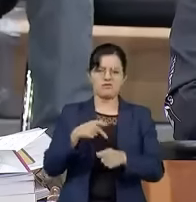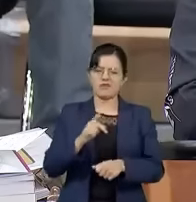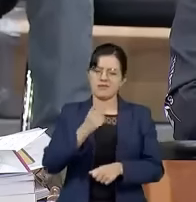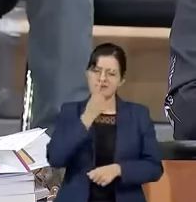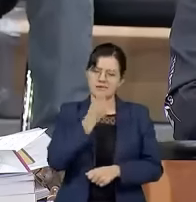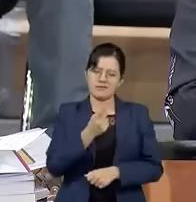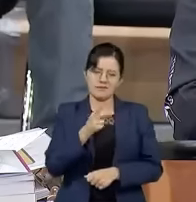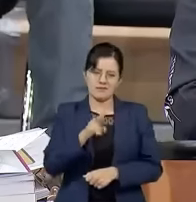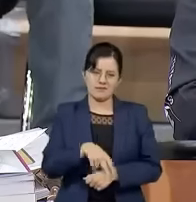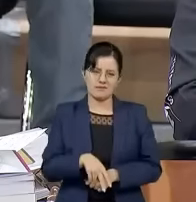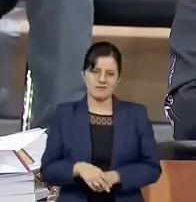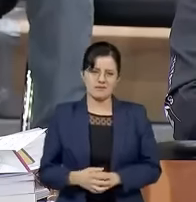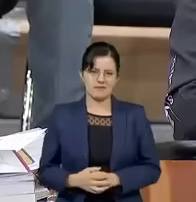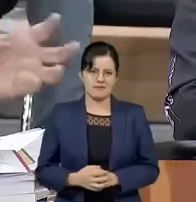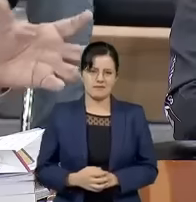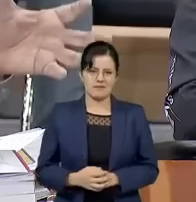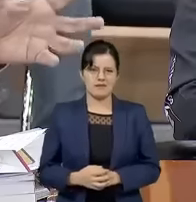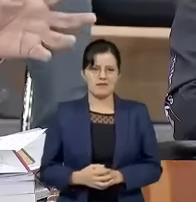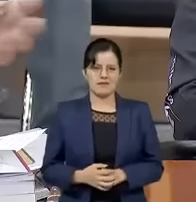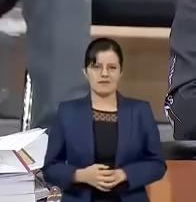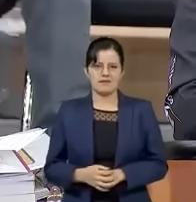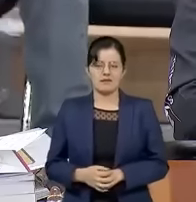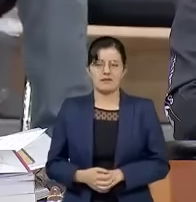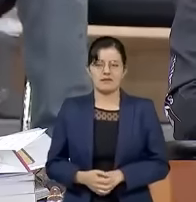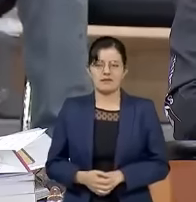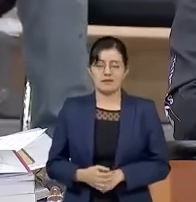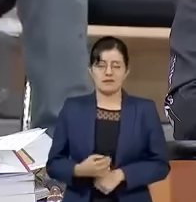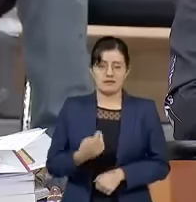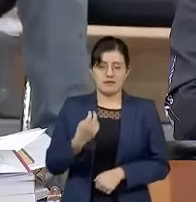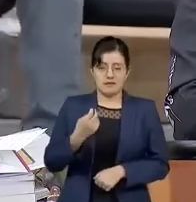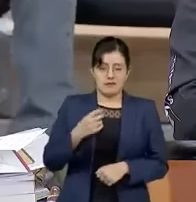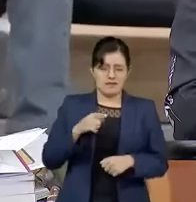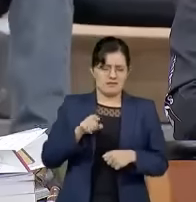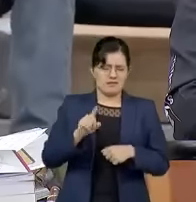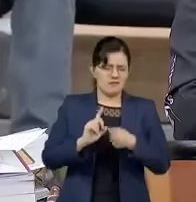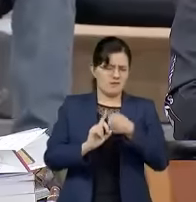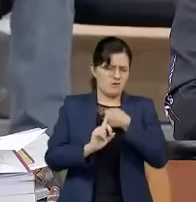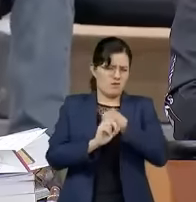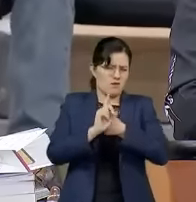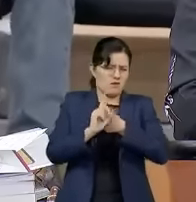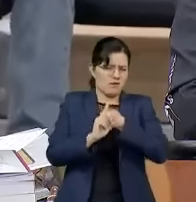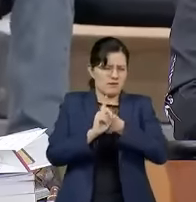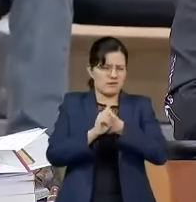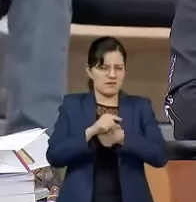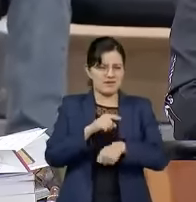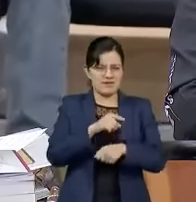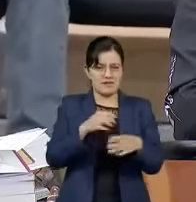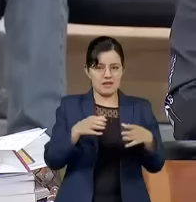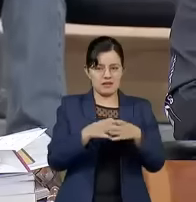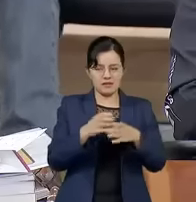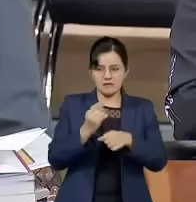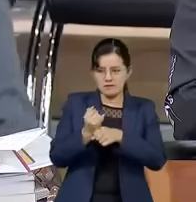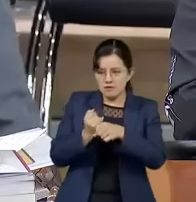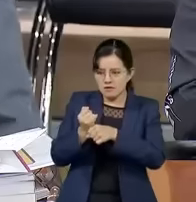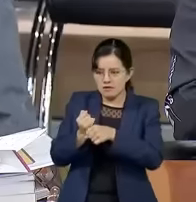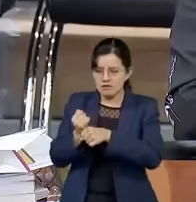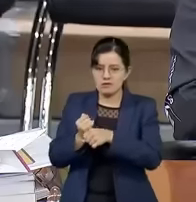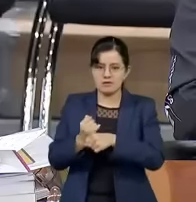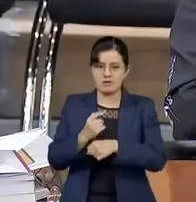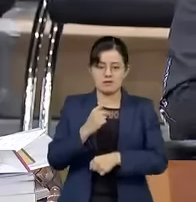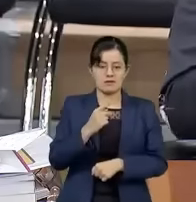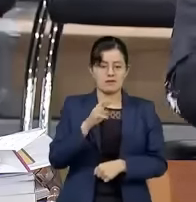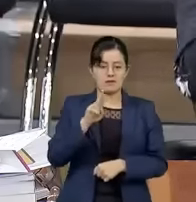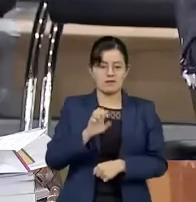Ese fue un elemento de presión muy alta para toda la fiscalización sobre todo de las precampañas